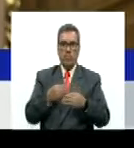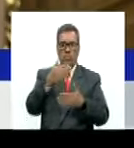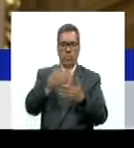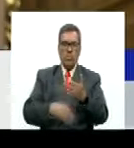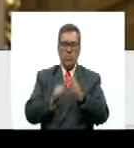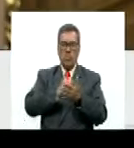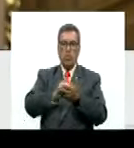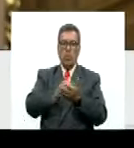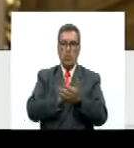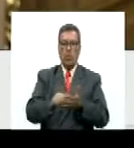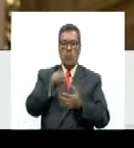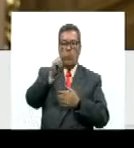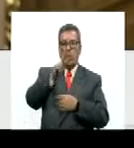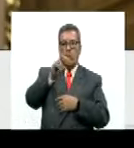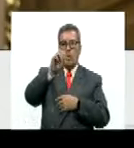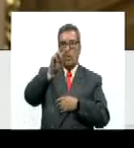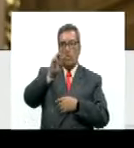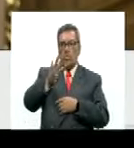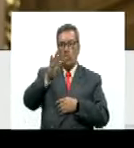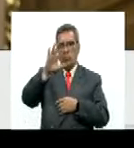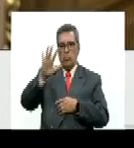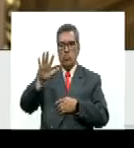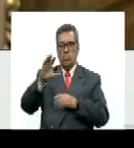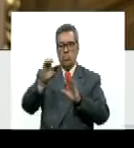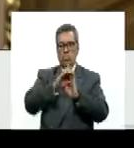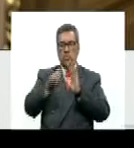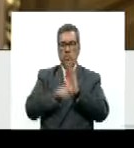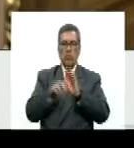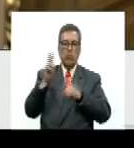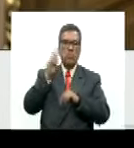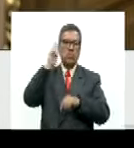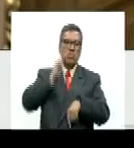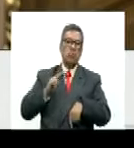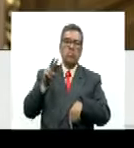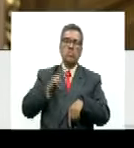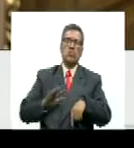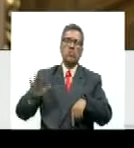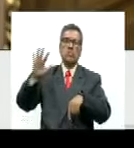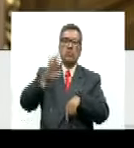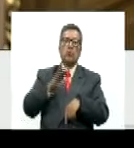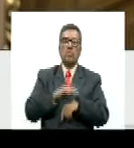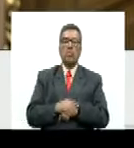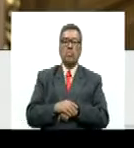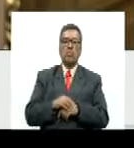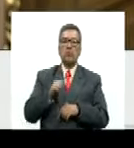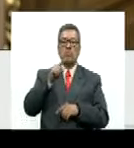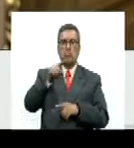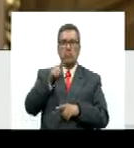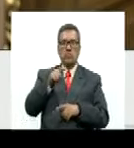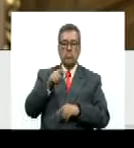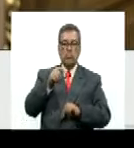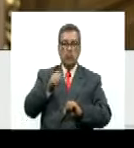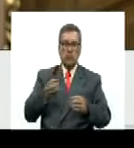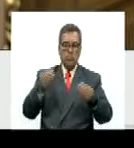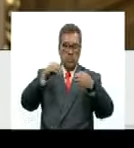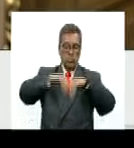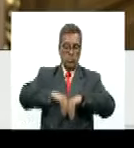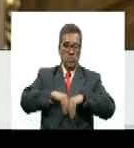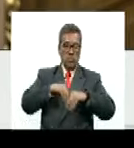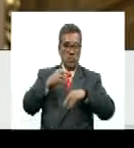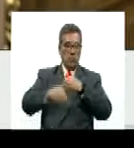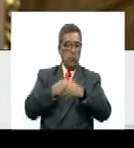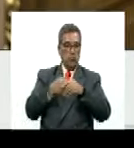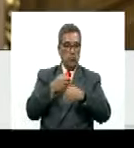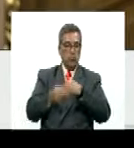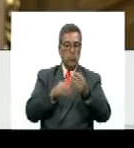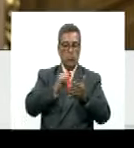en el artículo 245 de la Constitución de la República Bolivariana de Venezuela, en concordancia con lo establecido